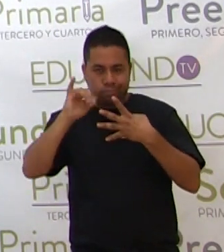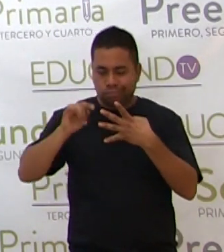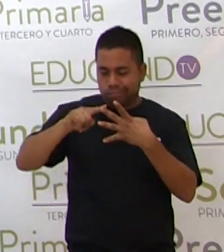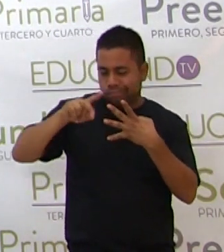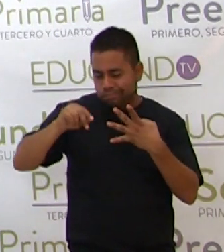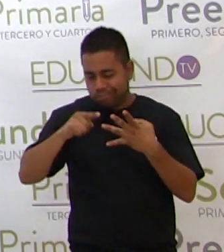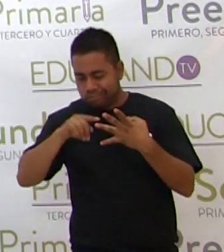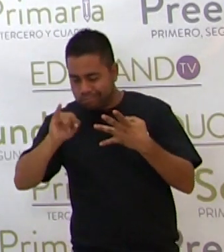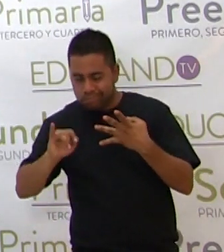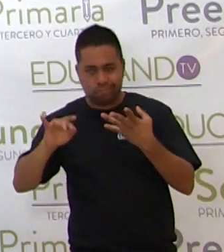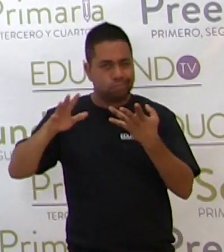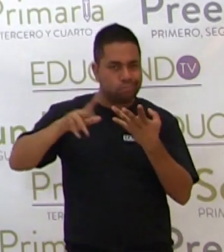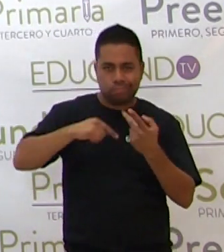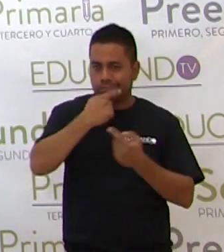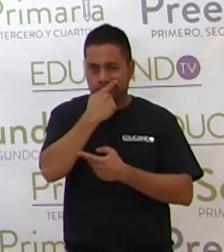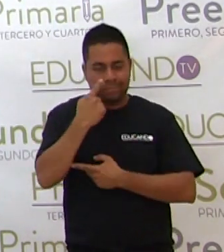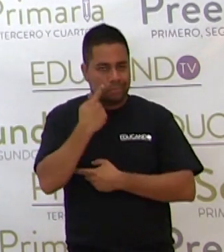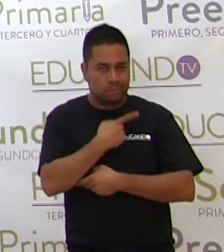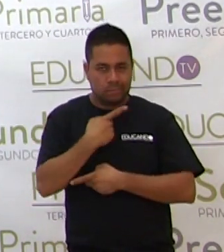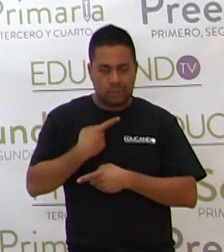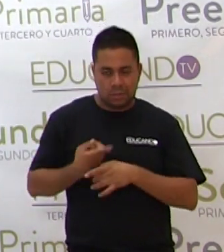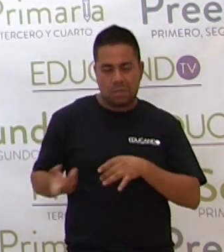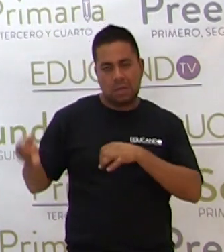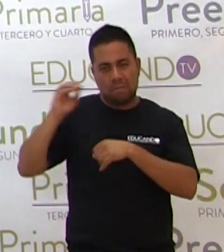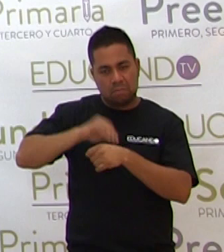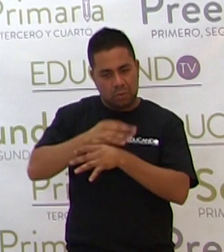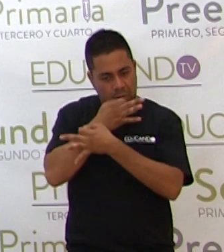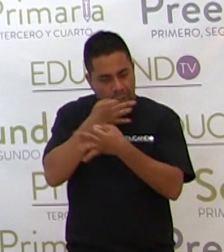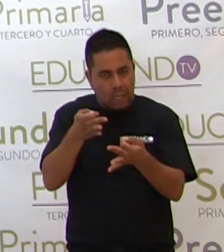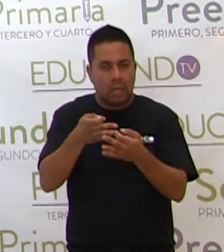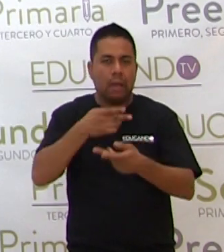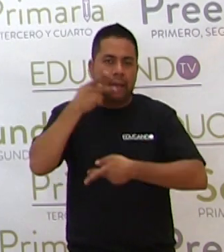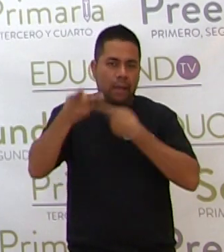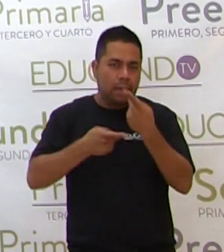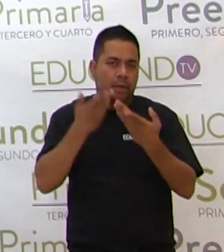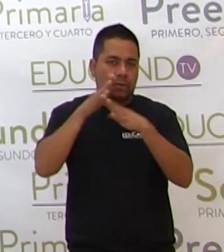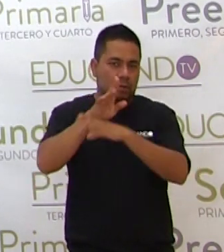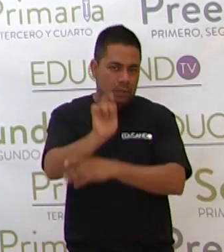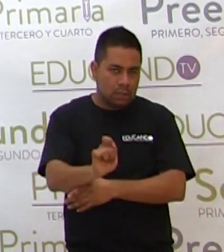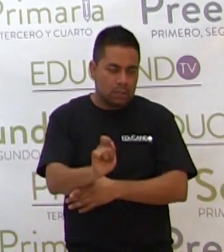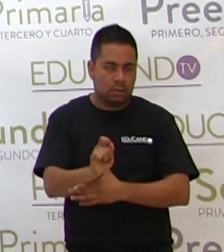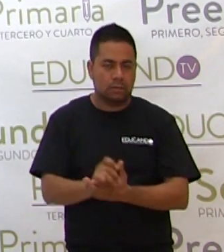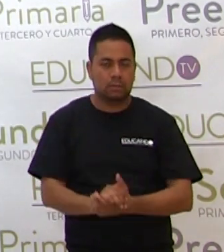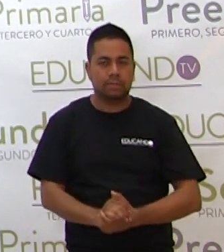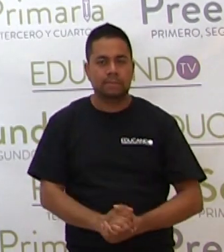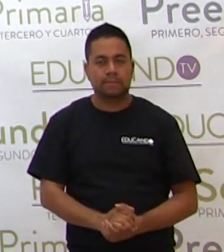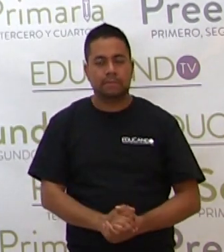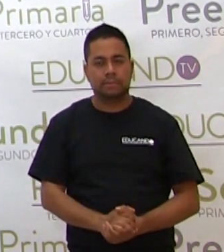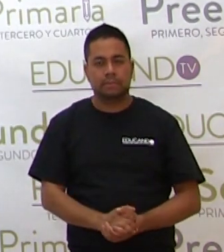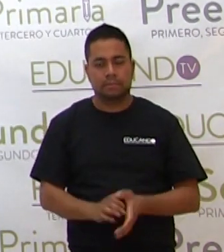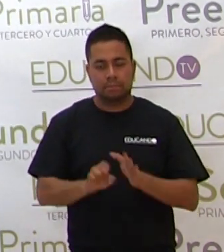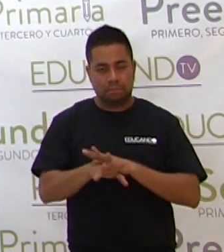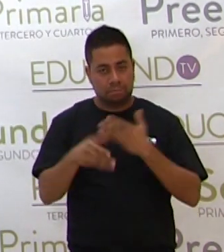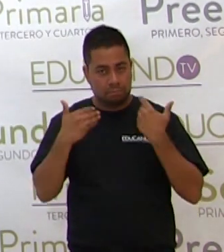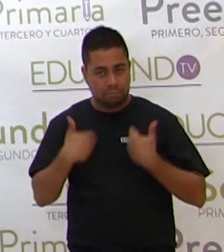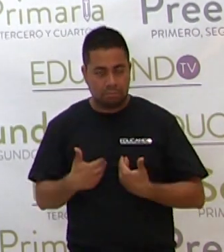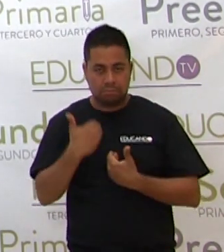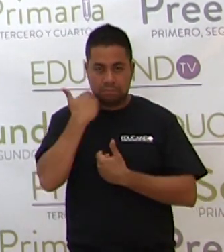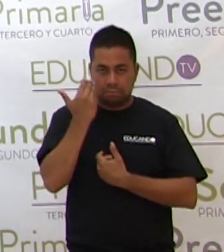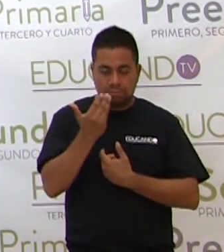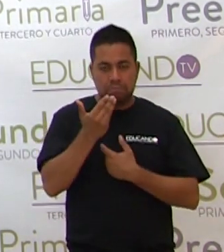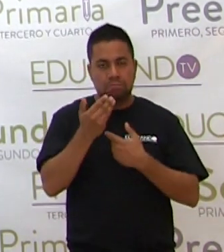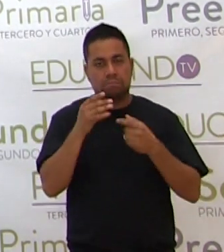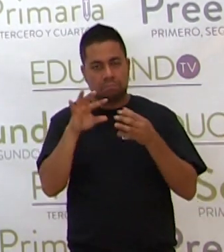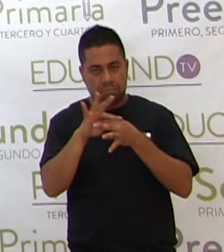es lo que queremos presentar de qué es lo que queremos hablar y nosotros queremos hablar acerca